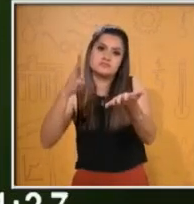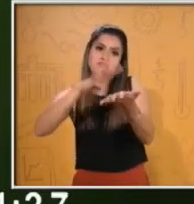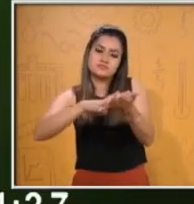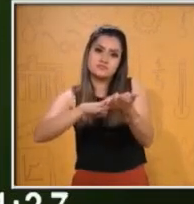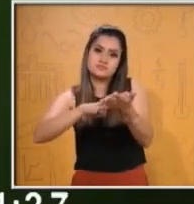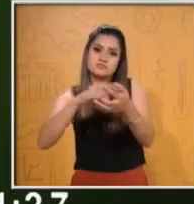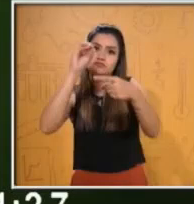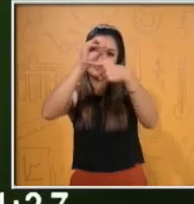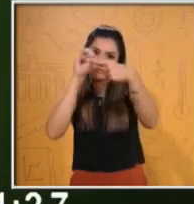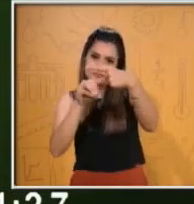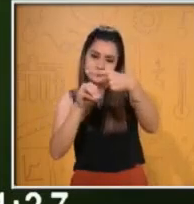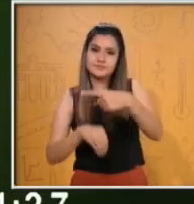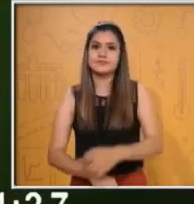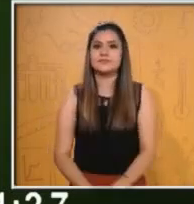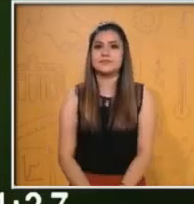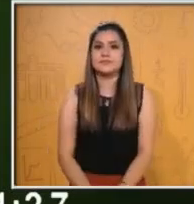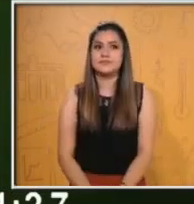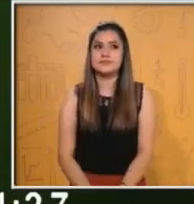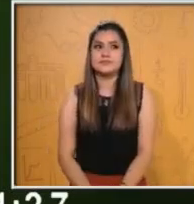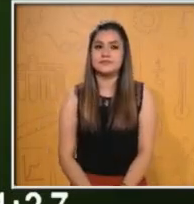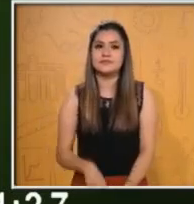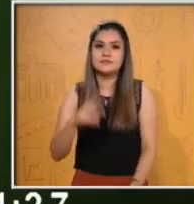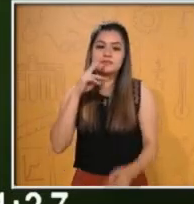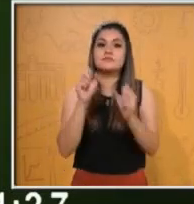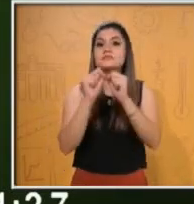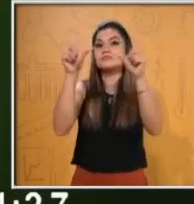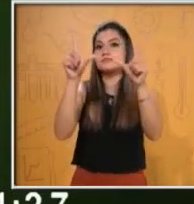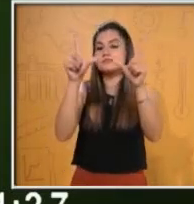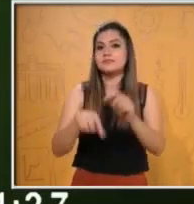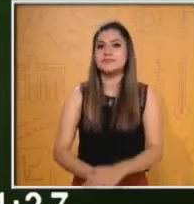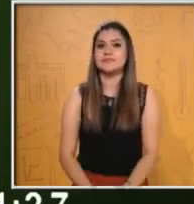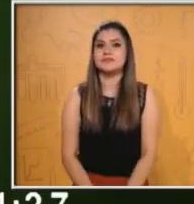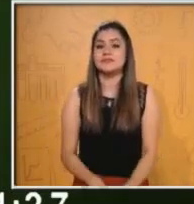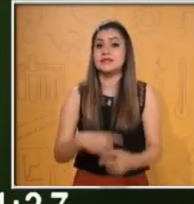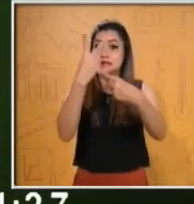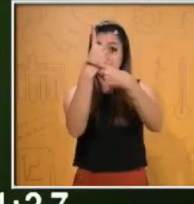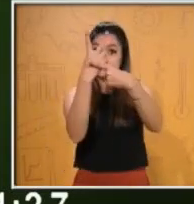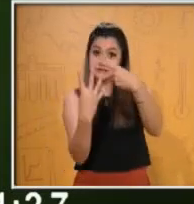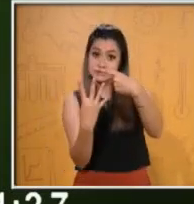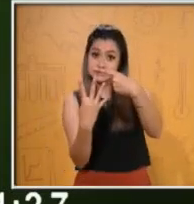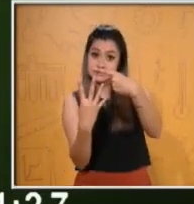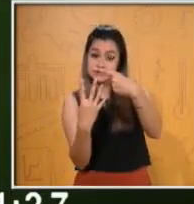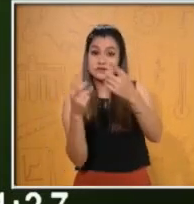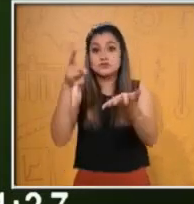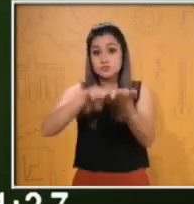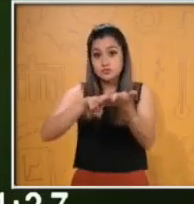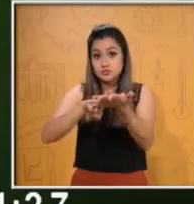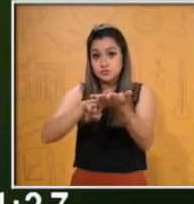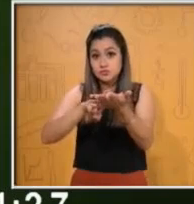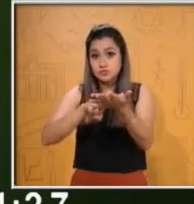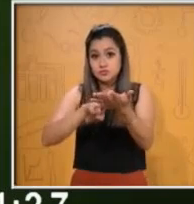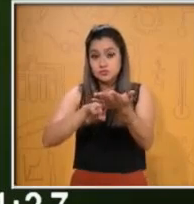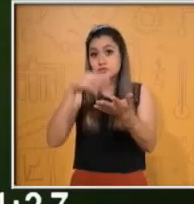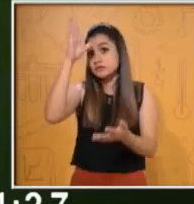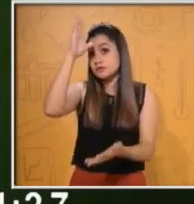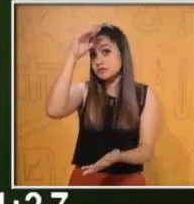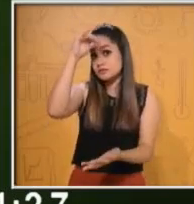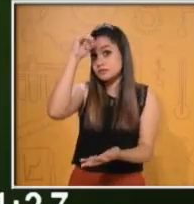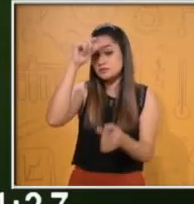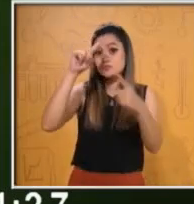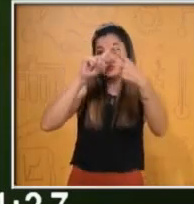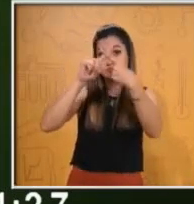de fracciones. Y ahí lo estamos viendo también en pantalla. 2 cuartos al doble. Recuerda que estamos